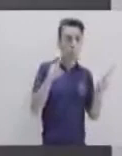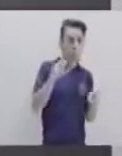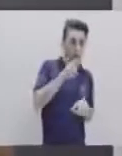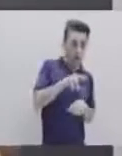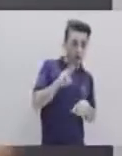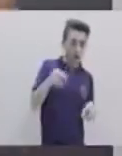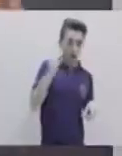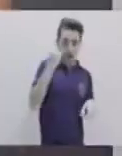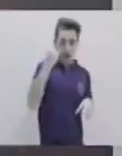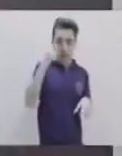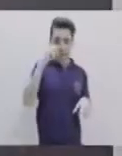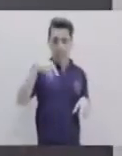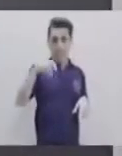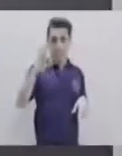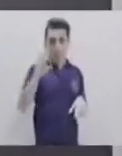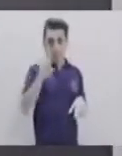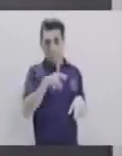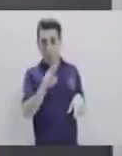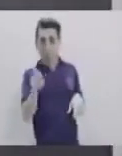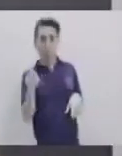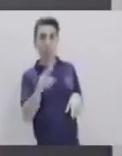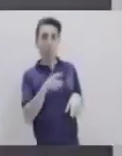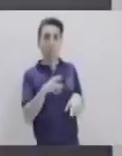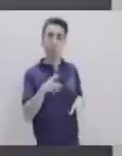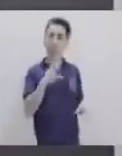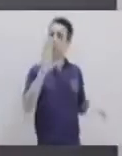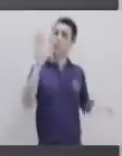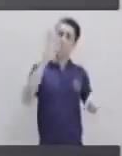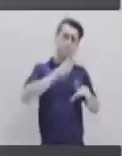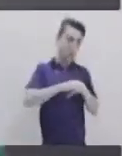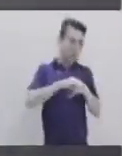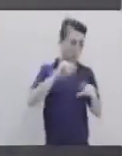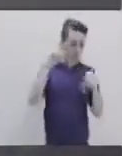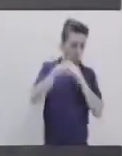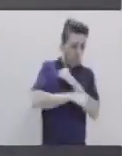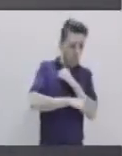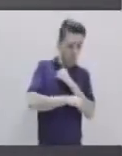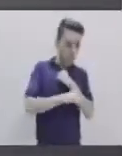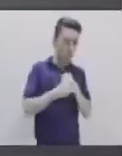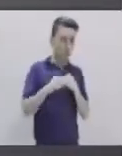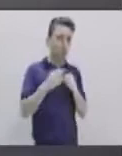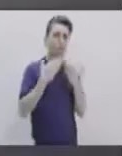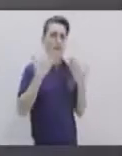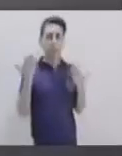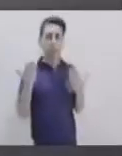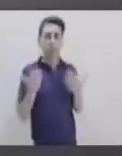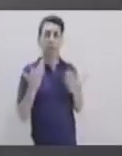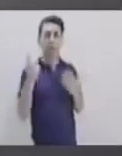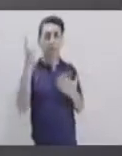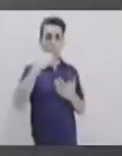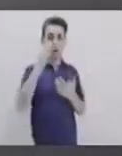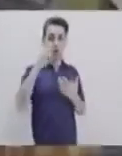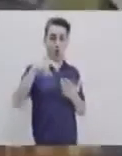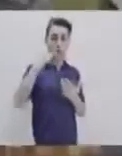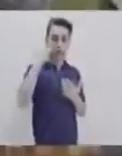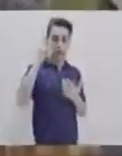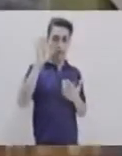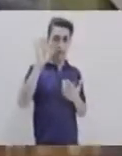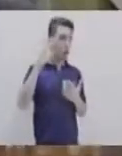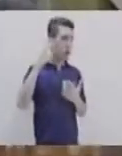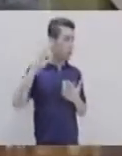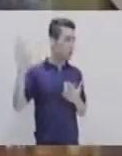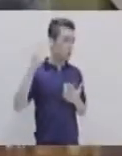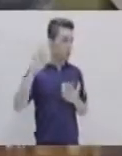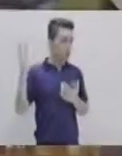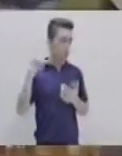partes se componen de algo más básico aún, de el sonido. El sonido es el tema que vamos a estar platicando el día de hoy. Podemos decir